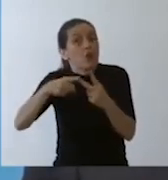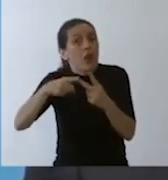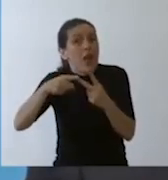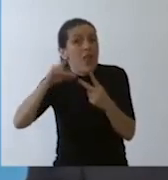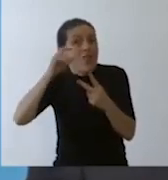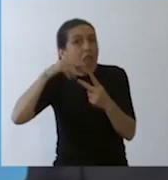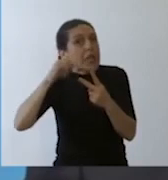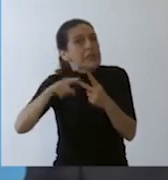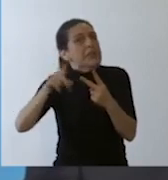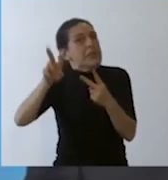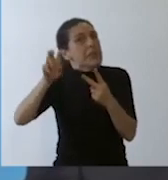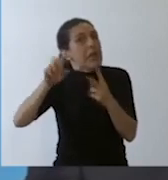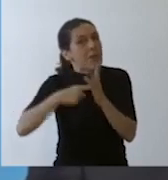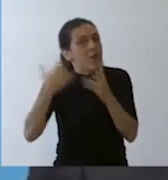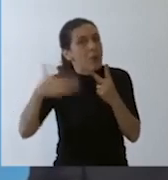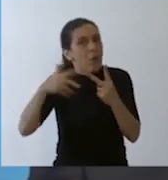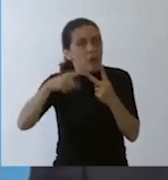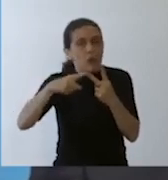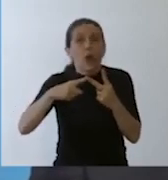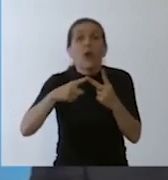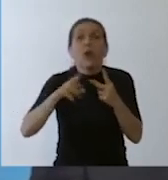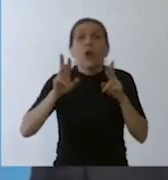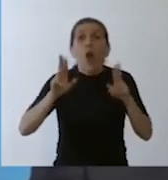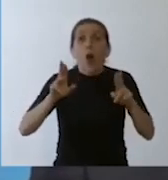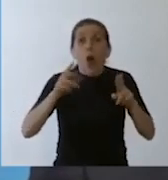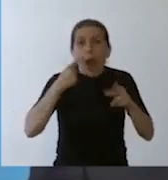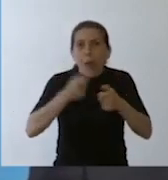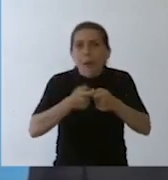un tema, y vuelvo a decir, espero que el pico pase